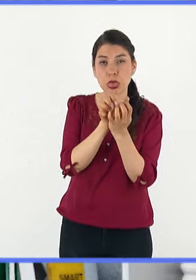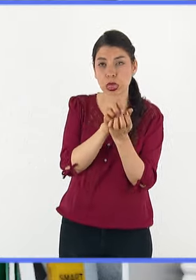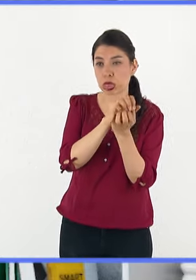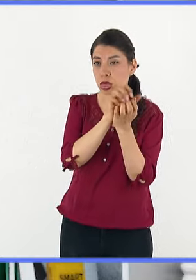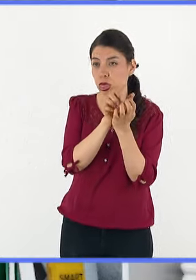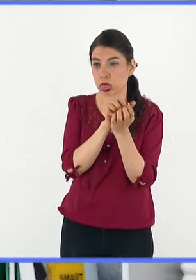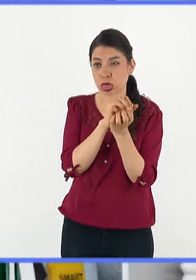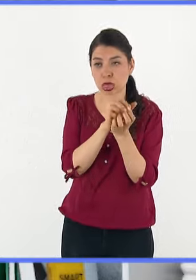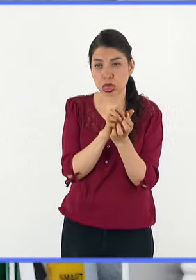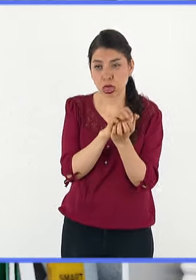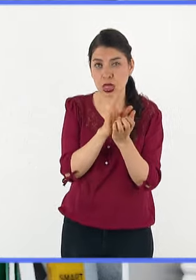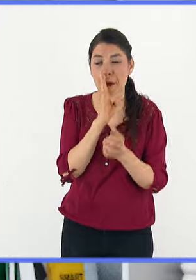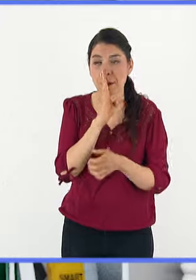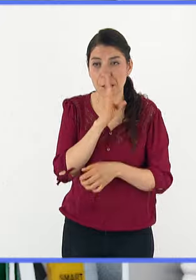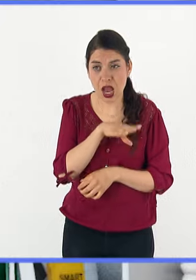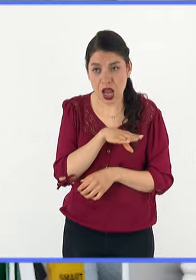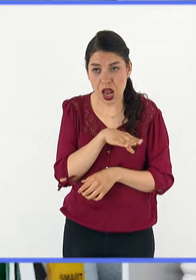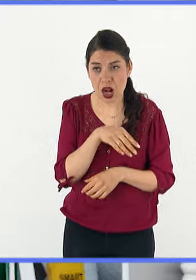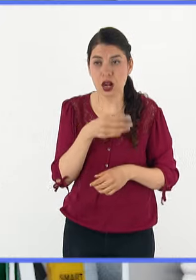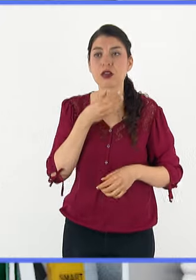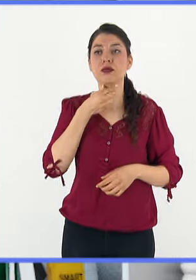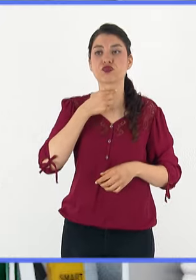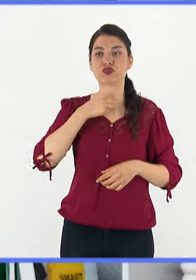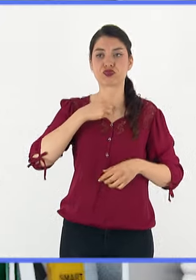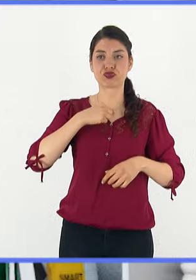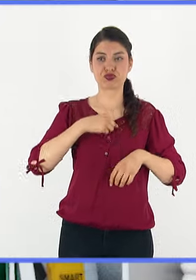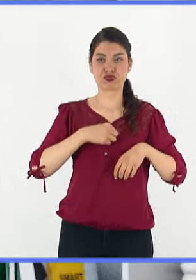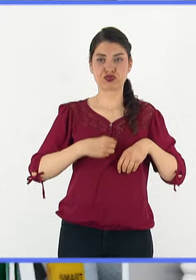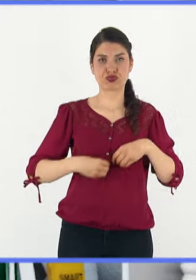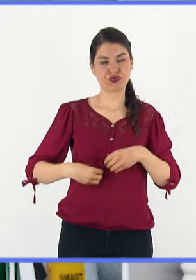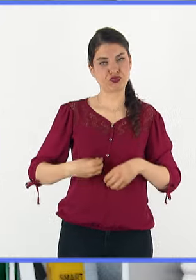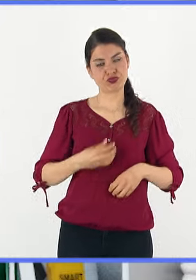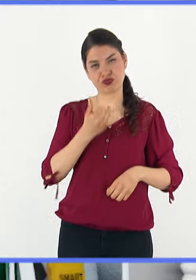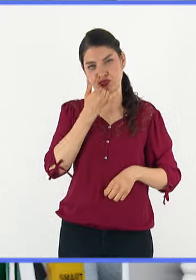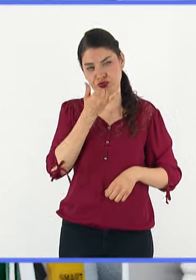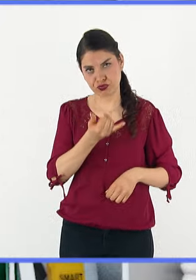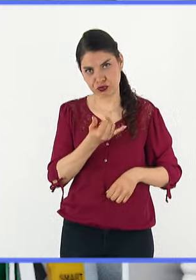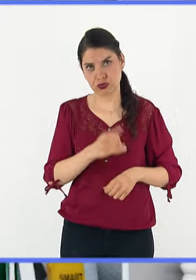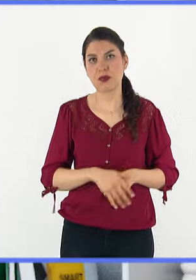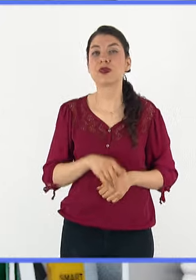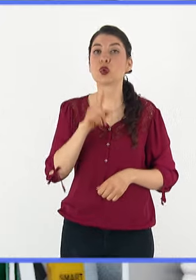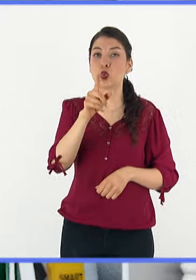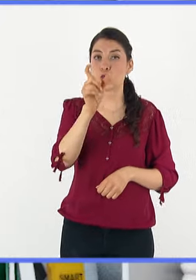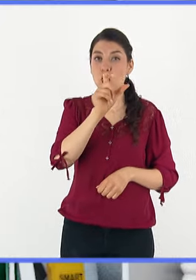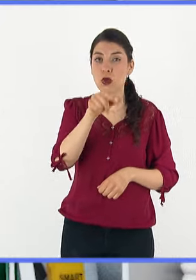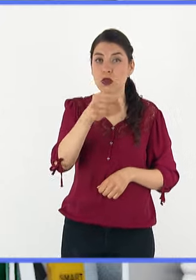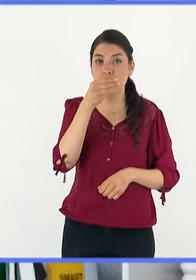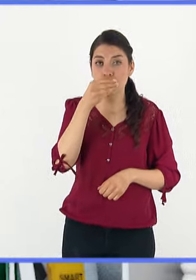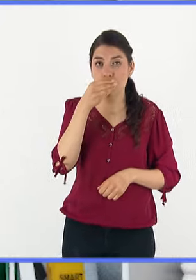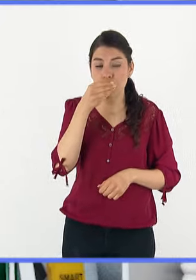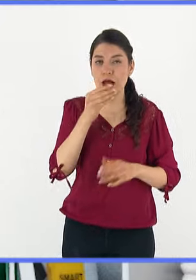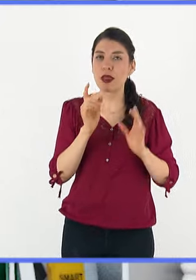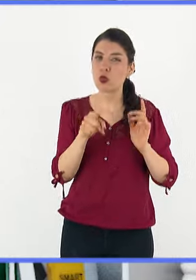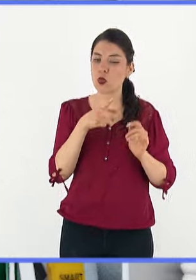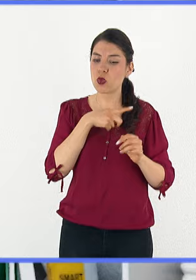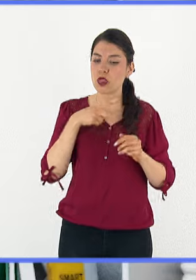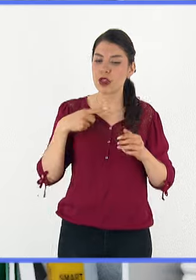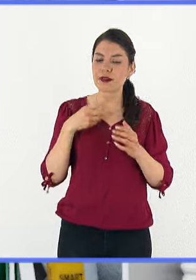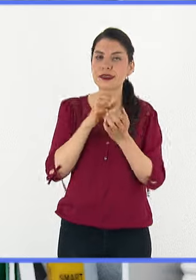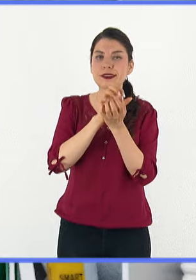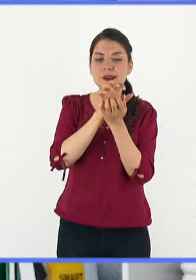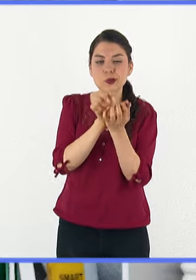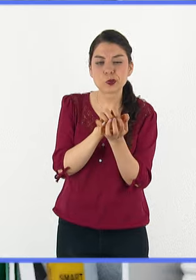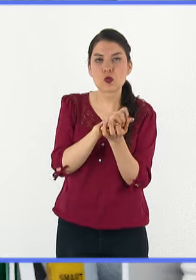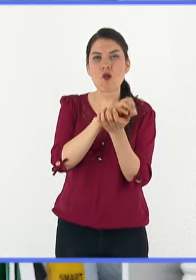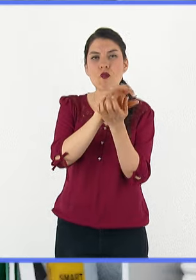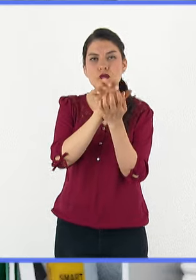puede irse complicando más adelante en tu sistema digestivo Así que la próxima vez que comas asegúrate de triturar muy bien esos alimentos y